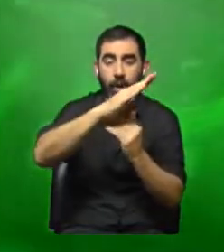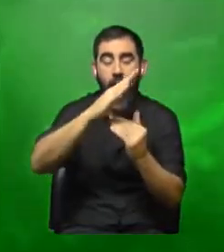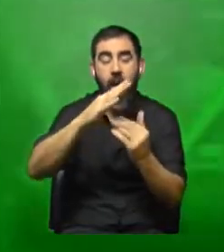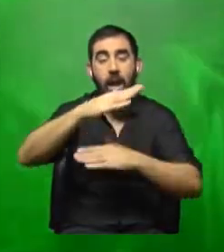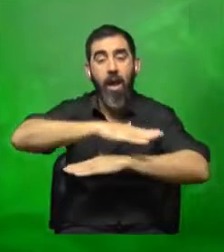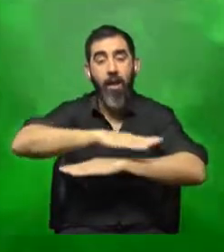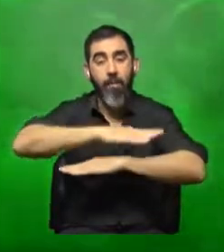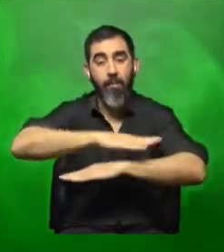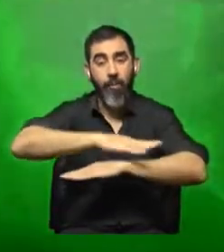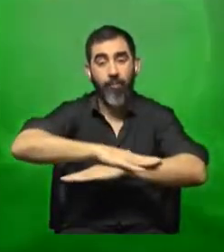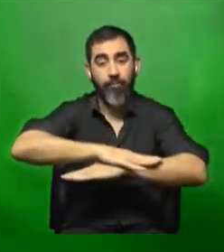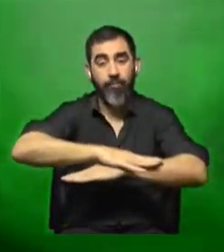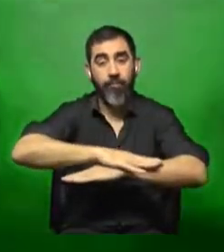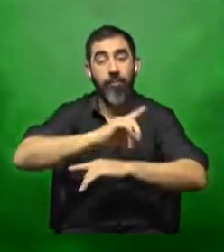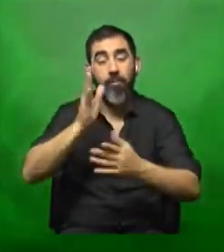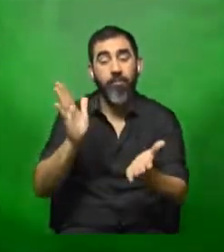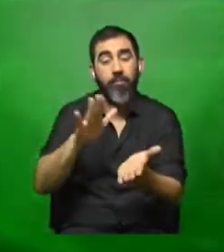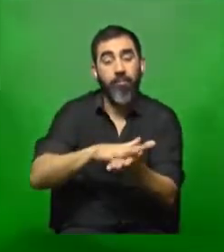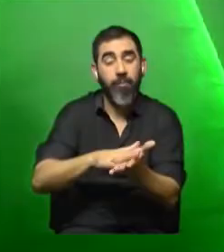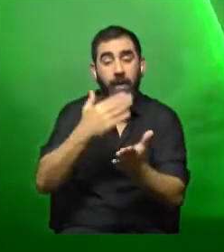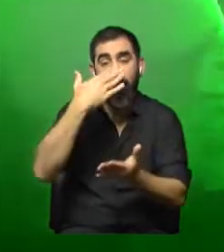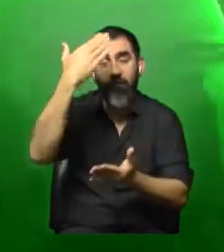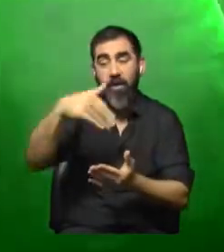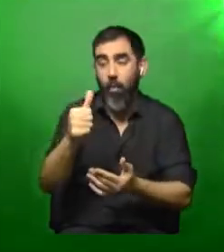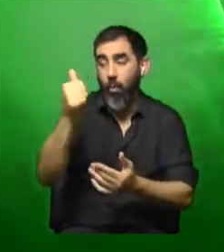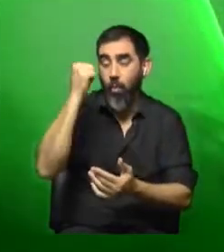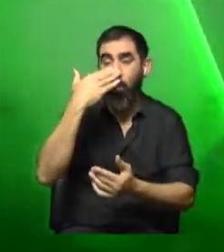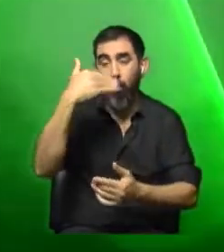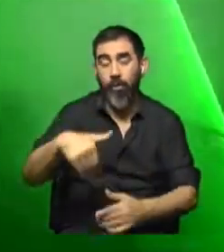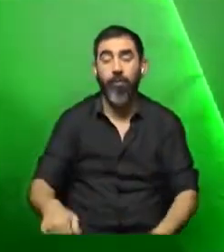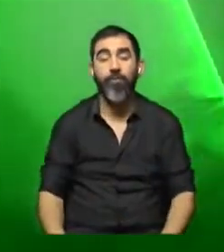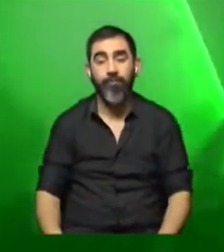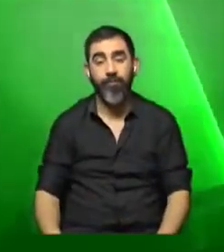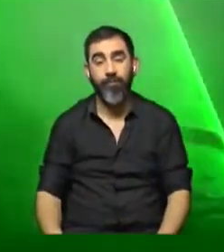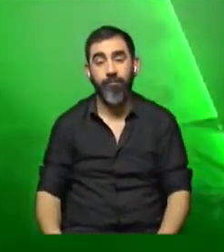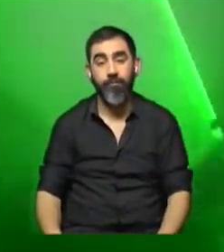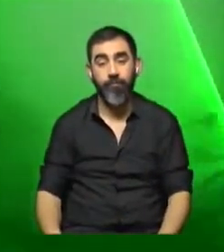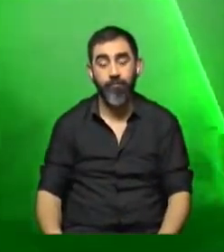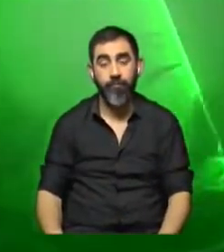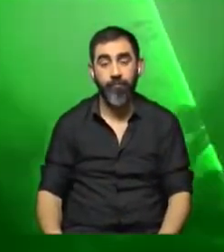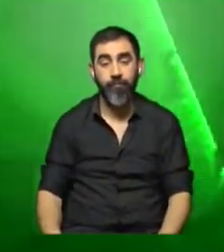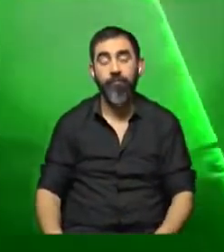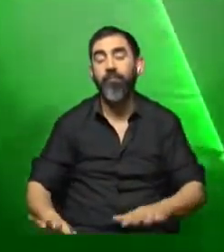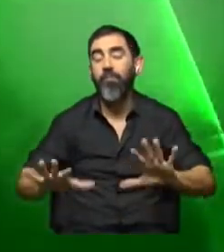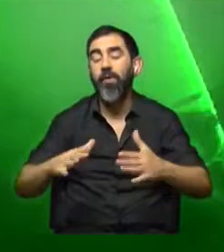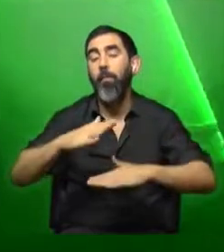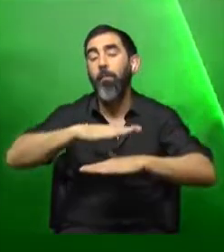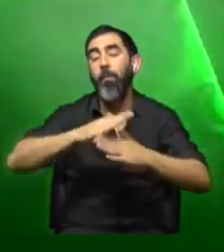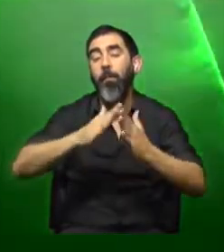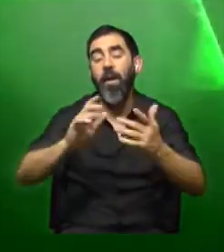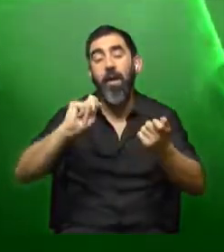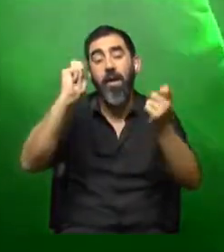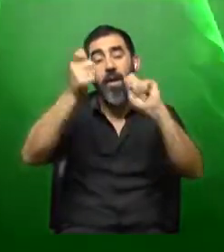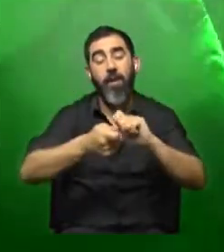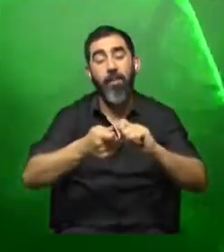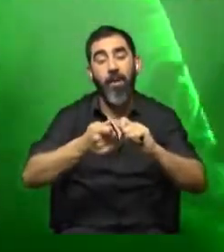camión y arriba de las placas y al final en la última placa. Entonces, después de mirar qué pasaba con las placas, sustituimos